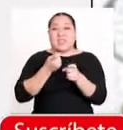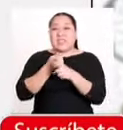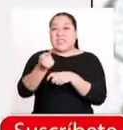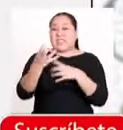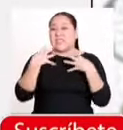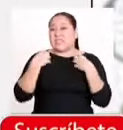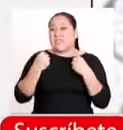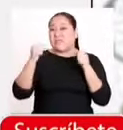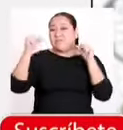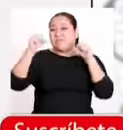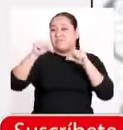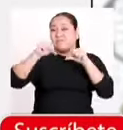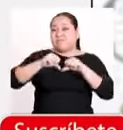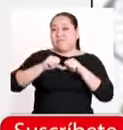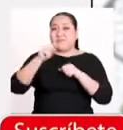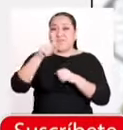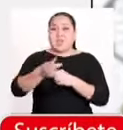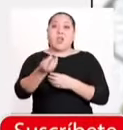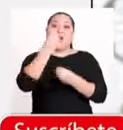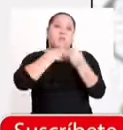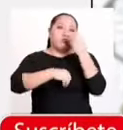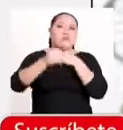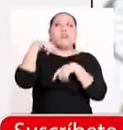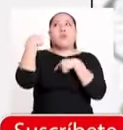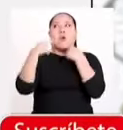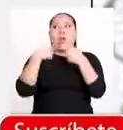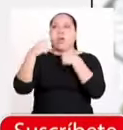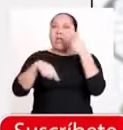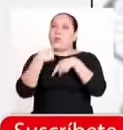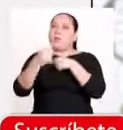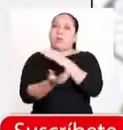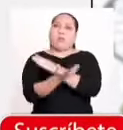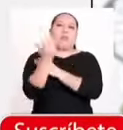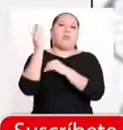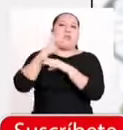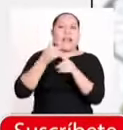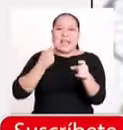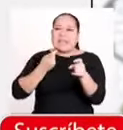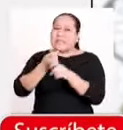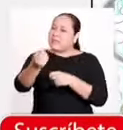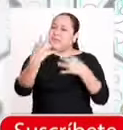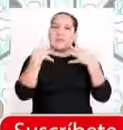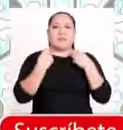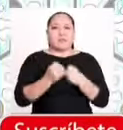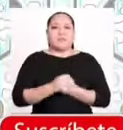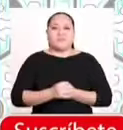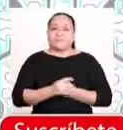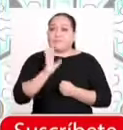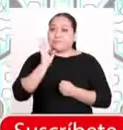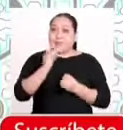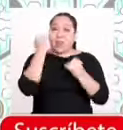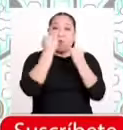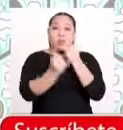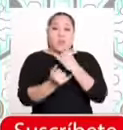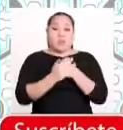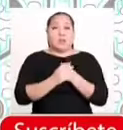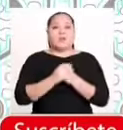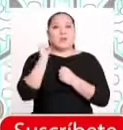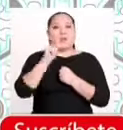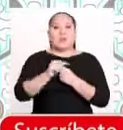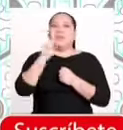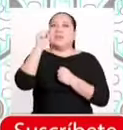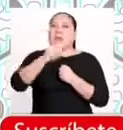son malos. Si se consume constantemente, pueden dañar la salud. Por último, tenemos los alimentos